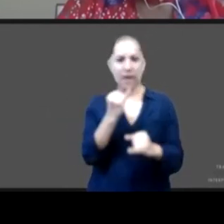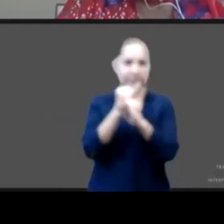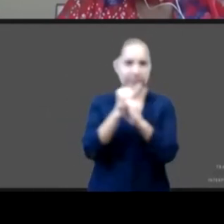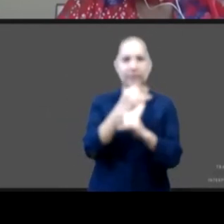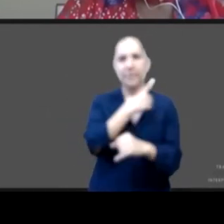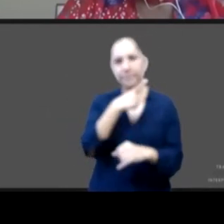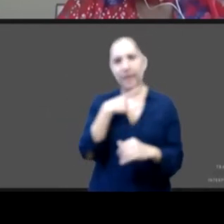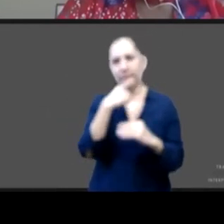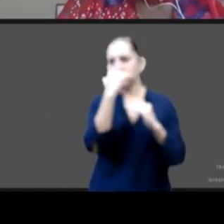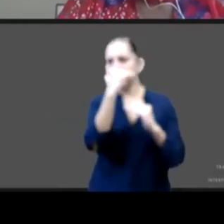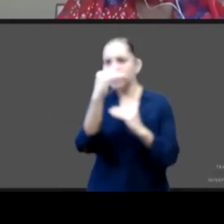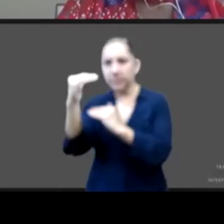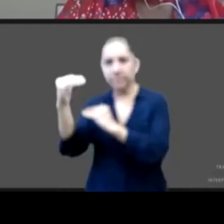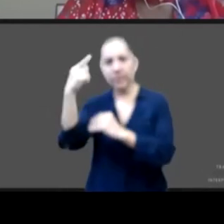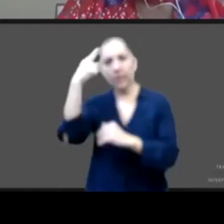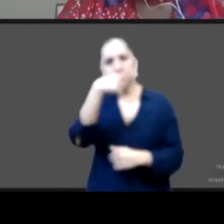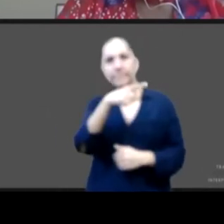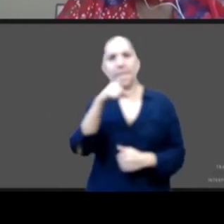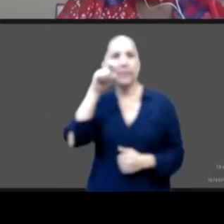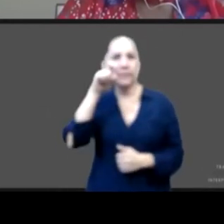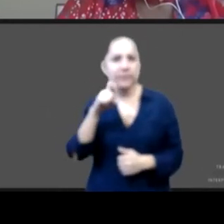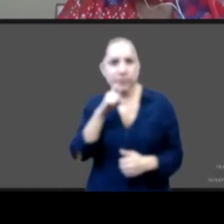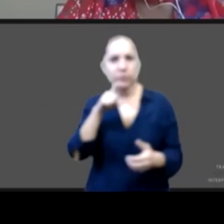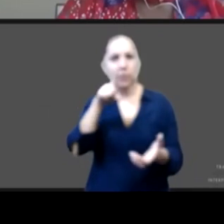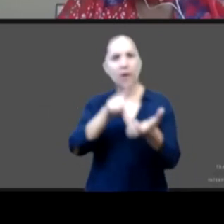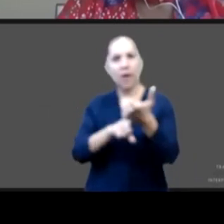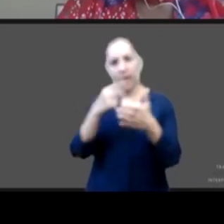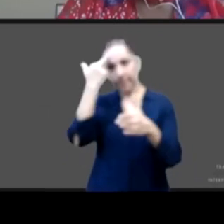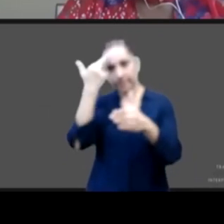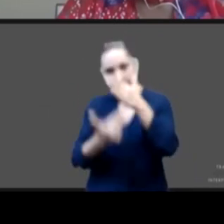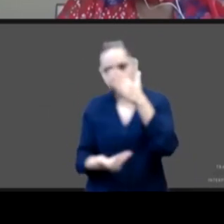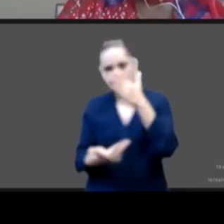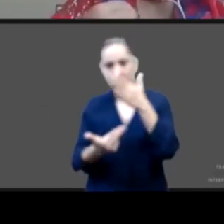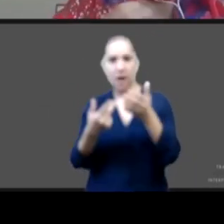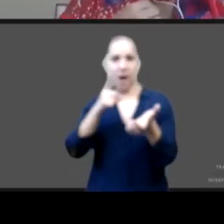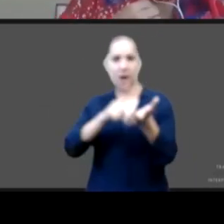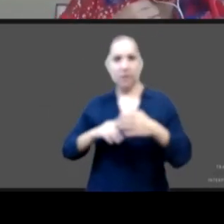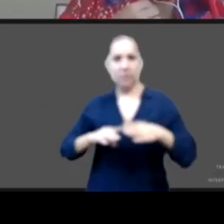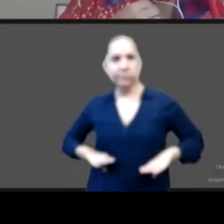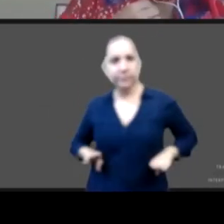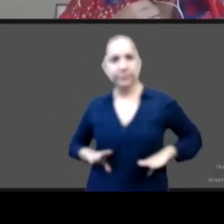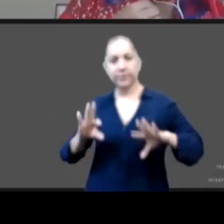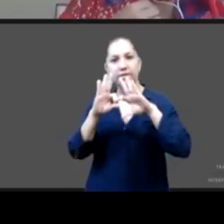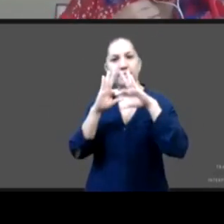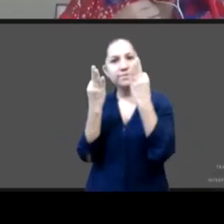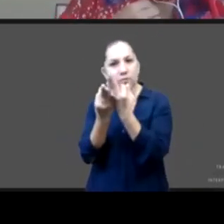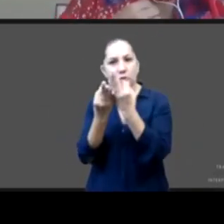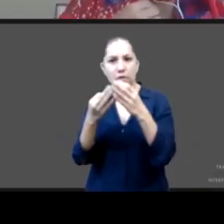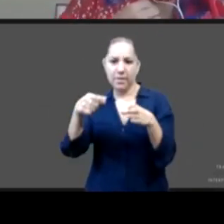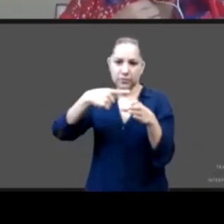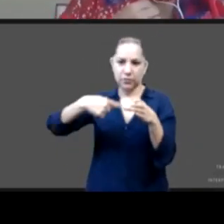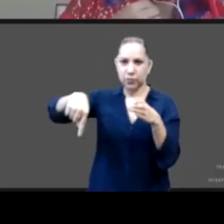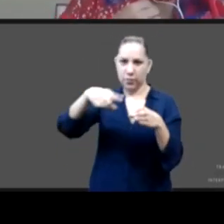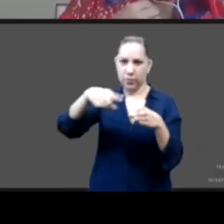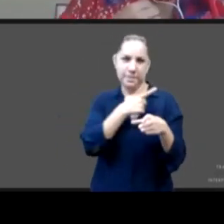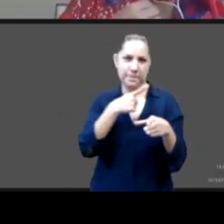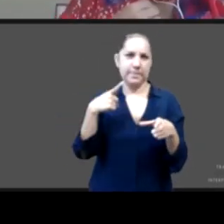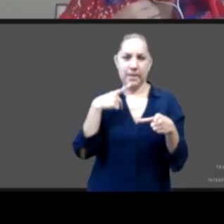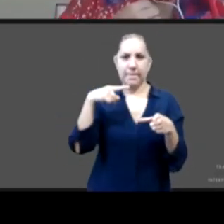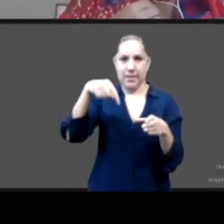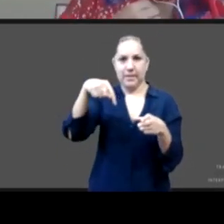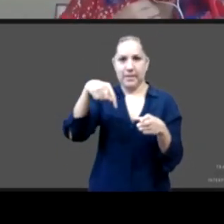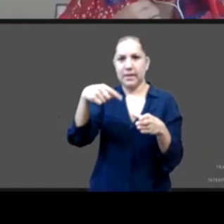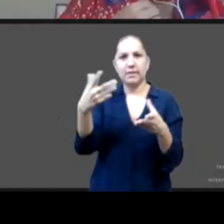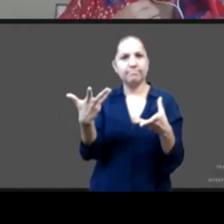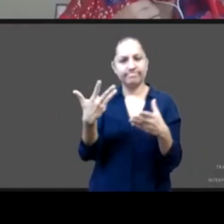ellos la imprescriptibilidad de los delitos de abuso sexual, que en México aún